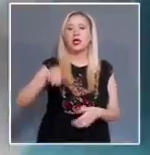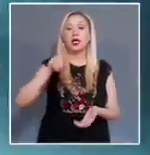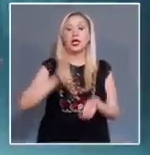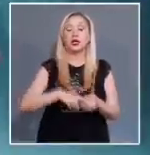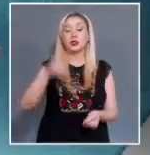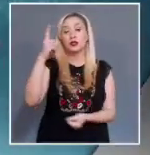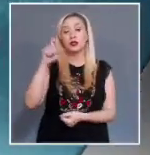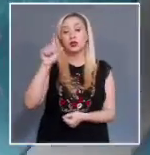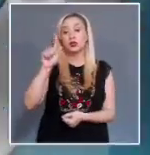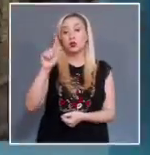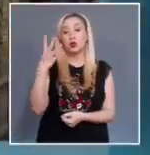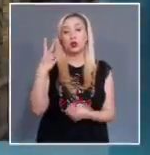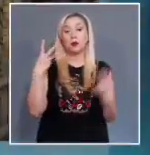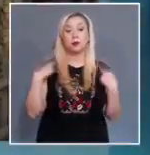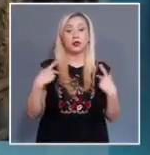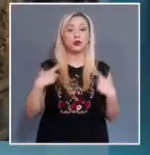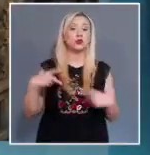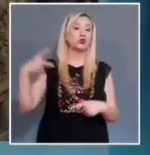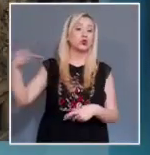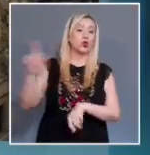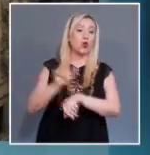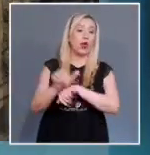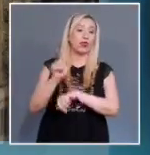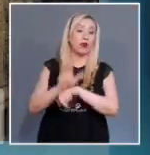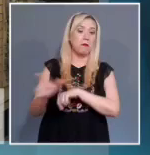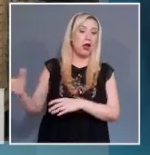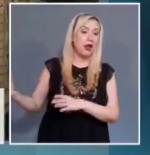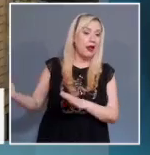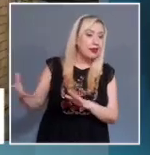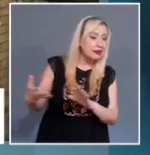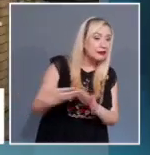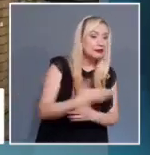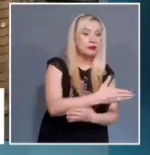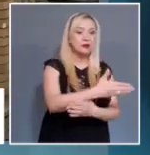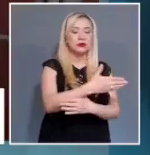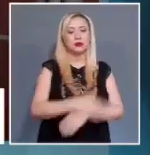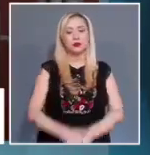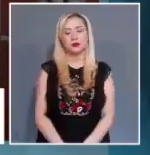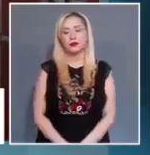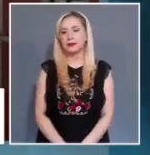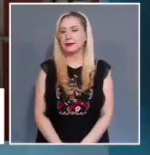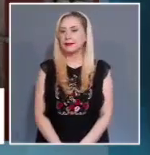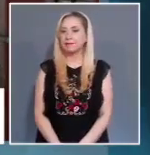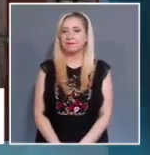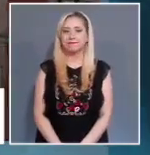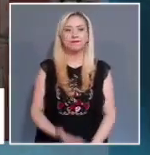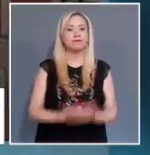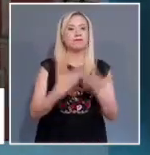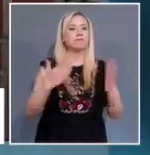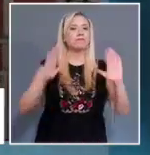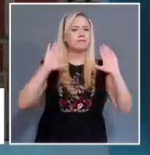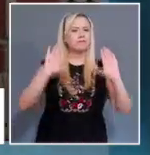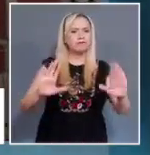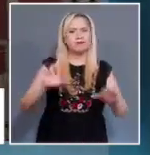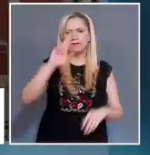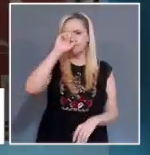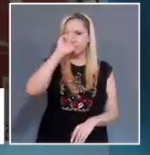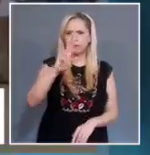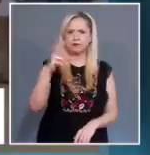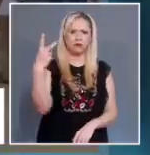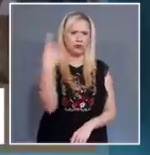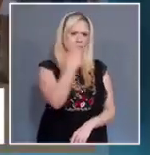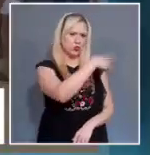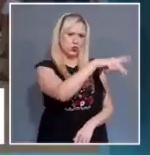guatemalteco. Con el fin de respetar el libre desarrollo de la personalidad, el Congreso de la capital del país